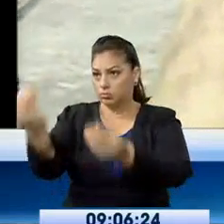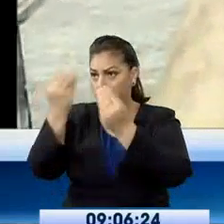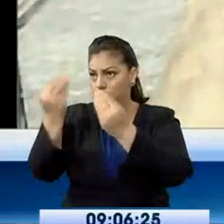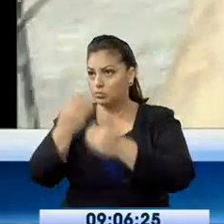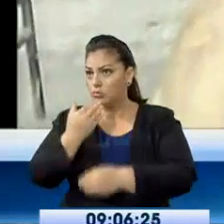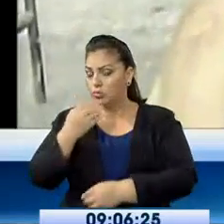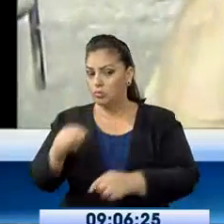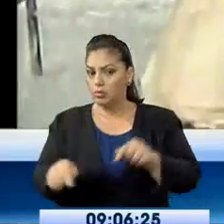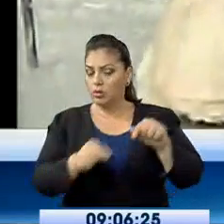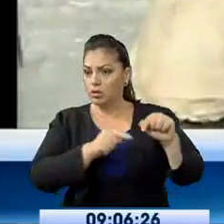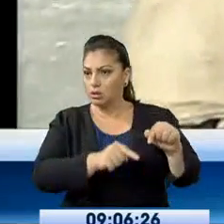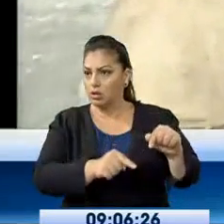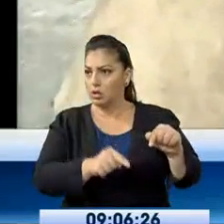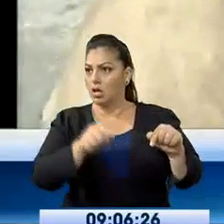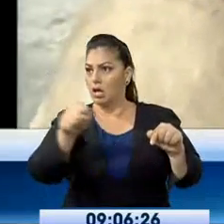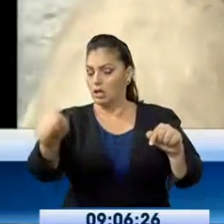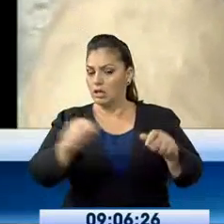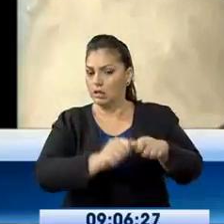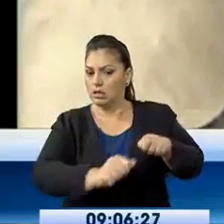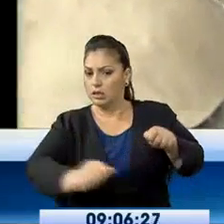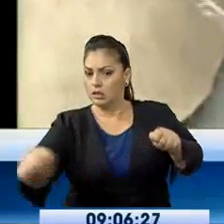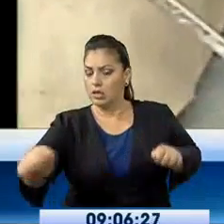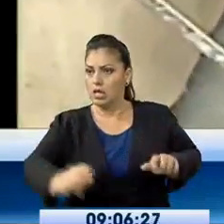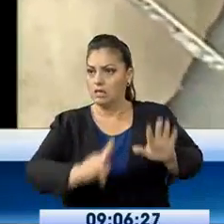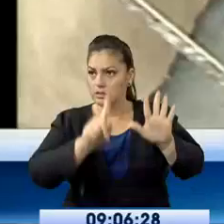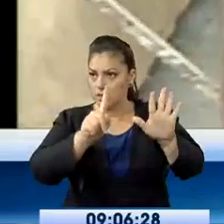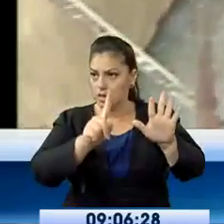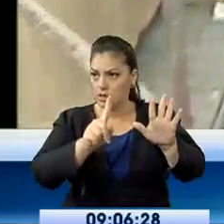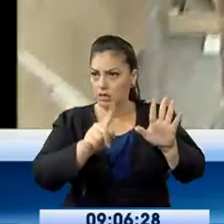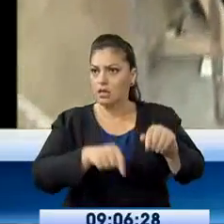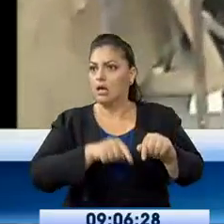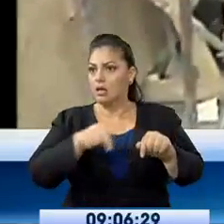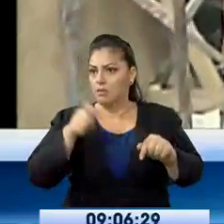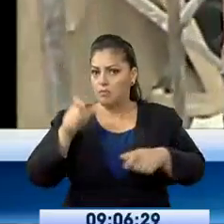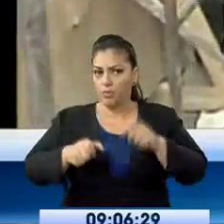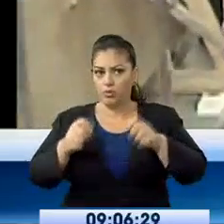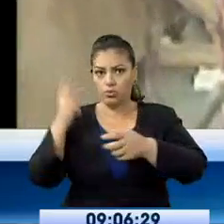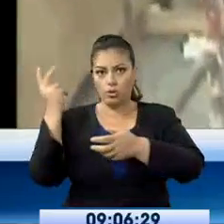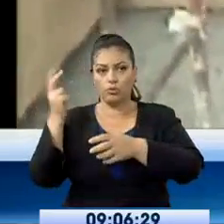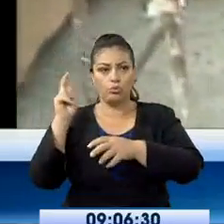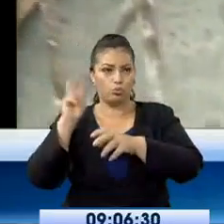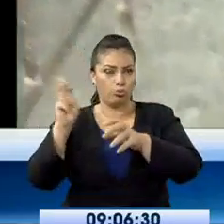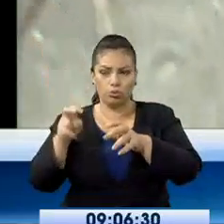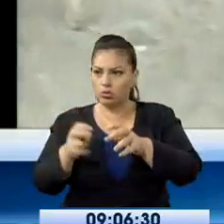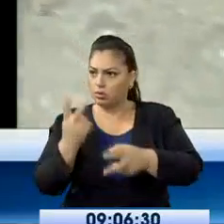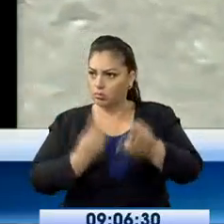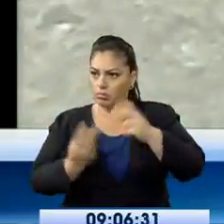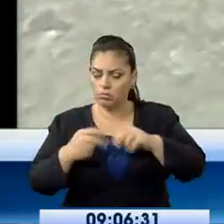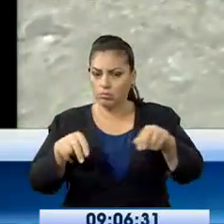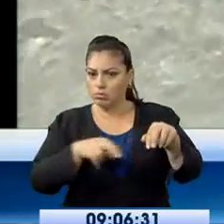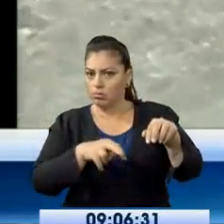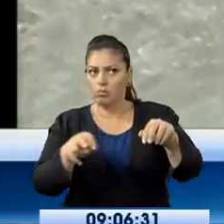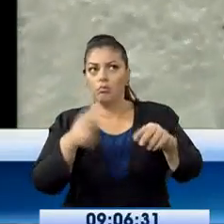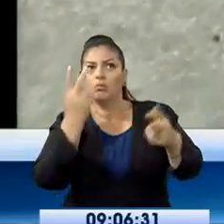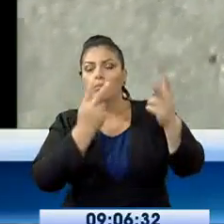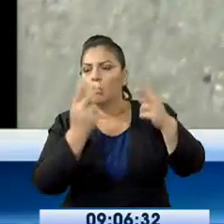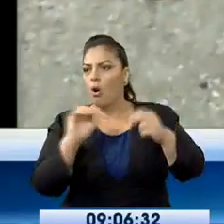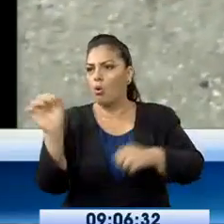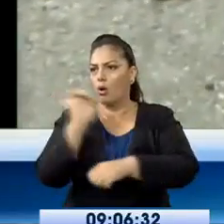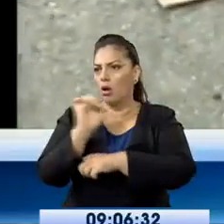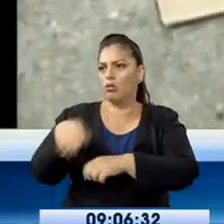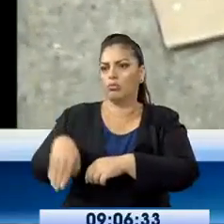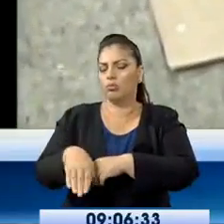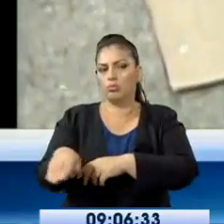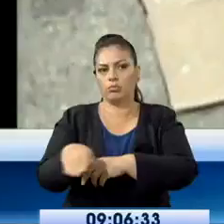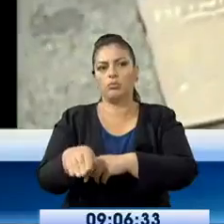el carril vacío de lado allá para que puedan circular los turistas y los vehículos. ¿Y el otro ya lo elaboraron? ¿Lo van